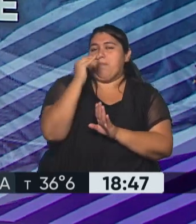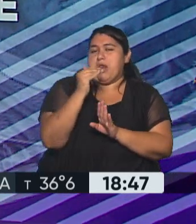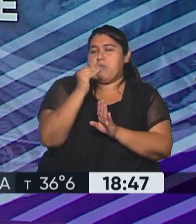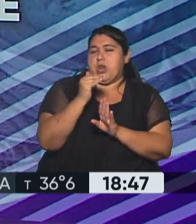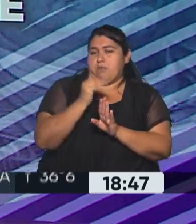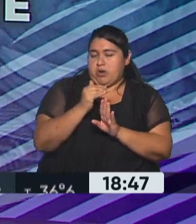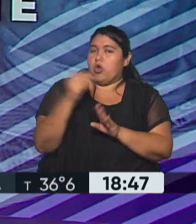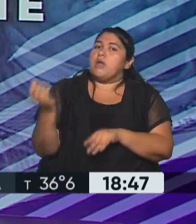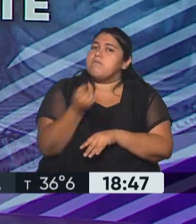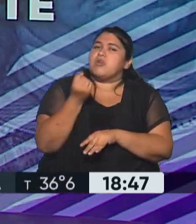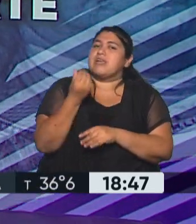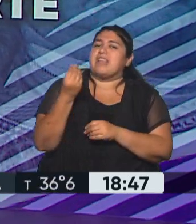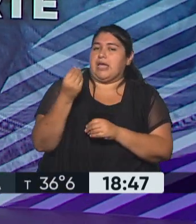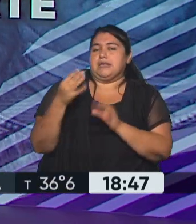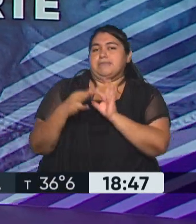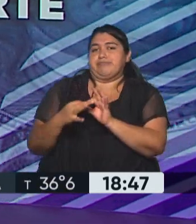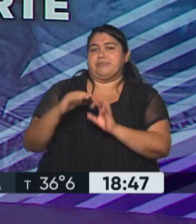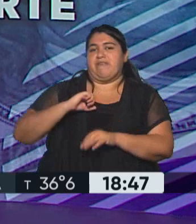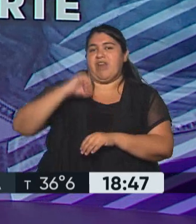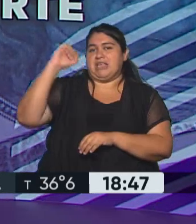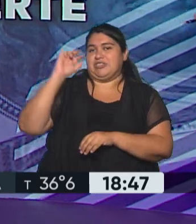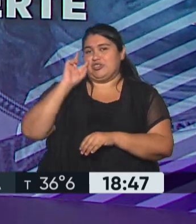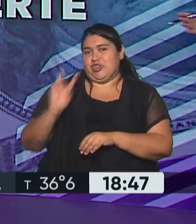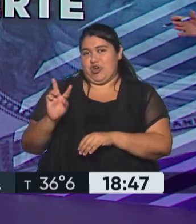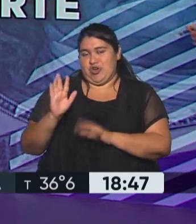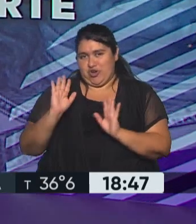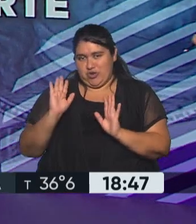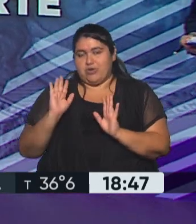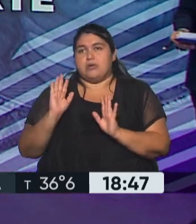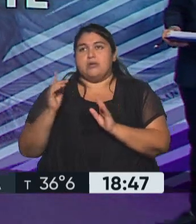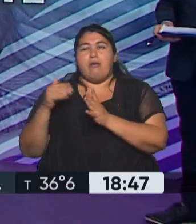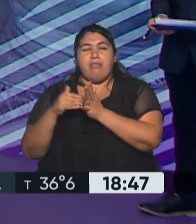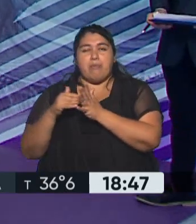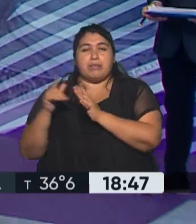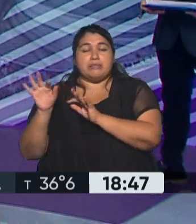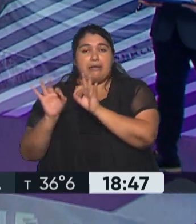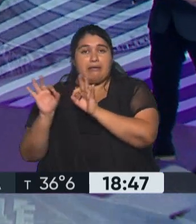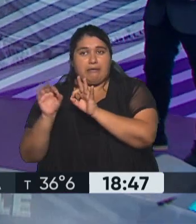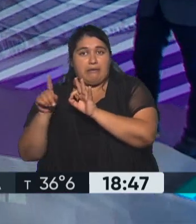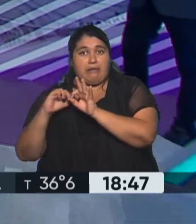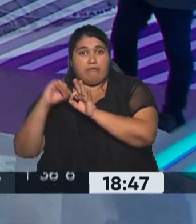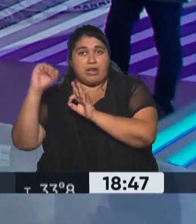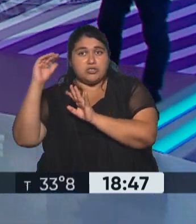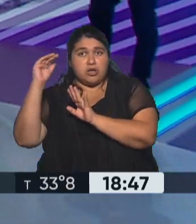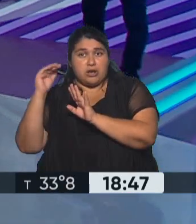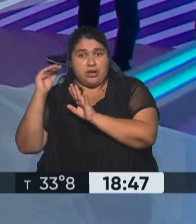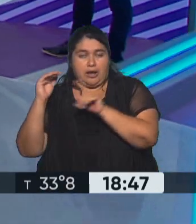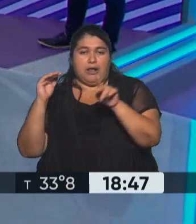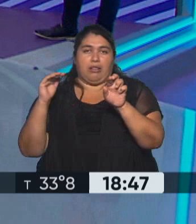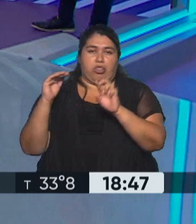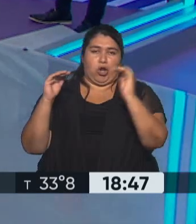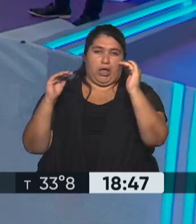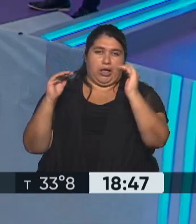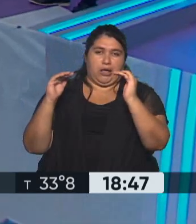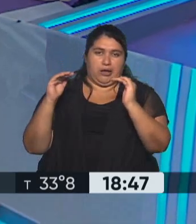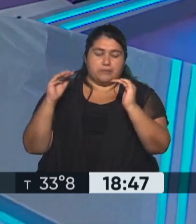cuenta principalmente el factor de la inflación. La idea es que, bueno, tomando en cuenta la inflación, vaya un poquito más acelerado. Claro, que logre más o